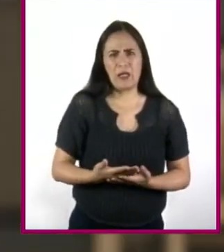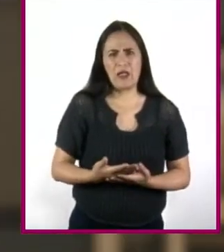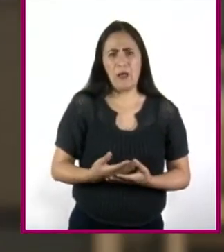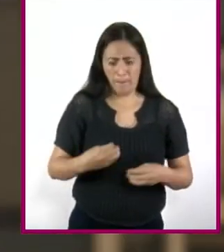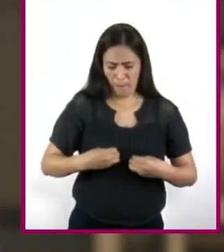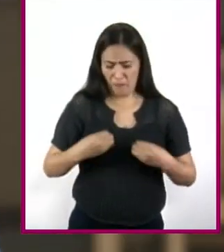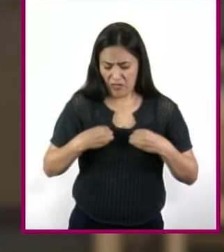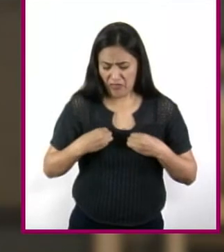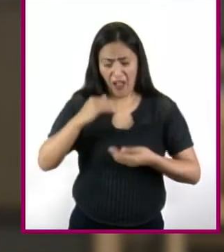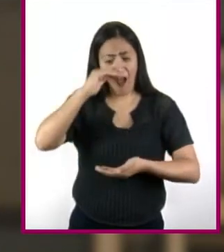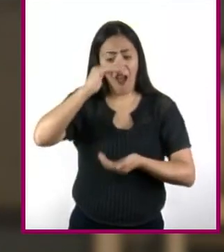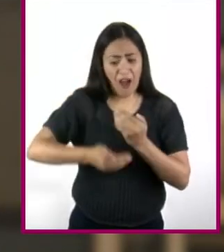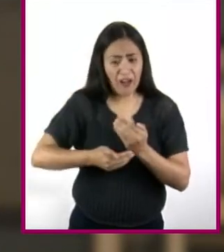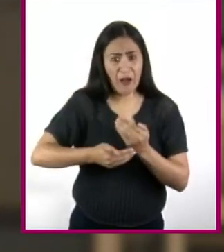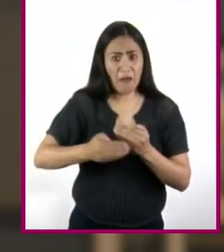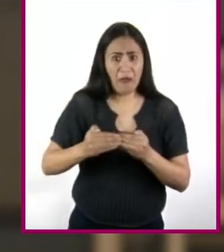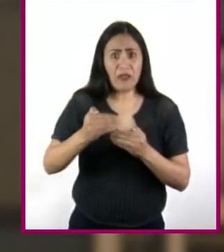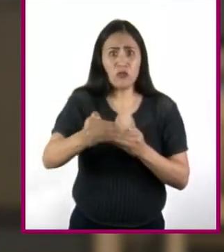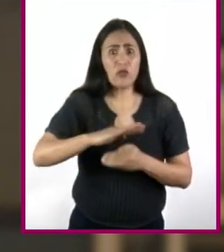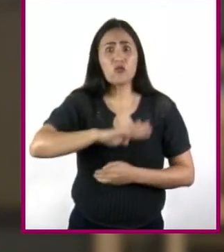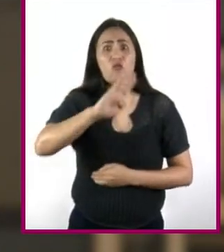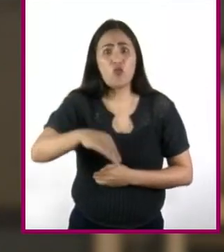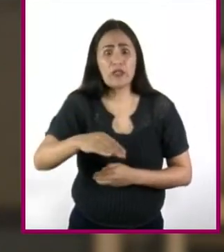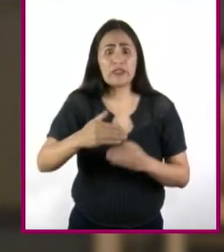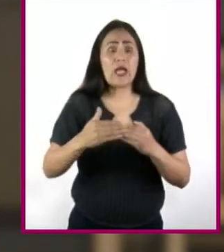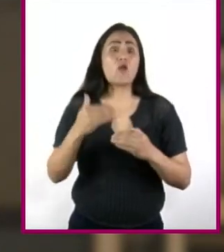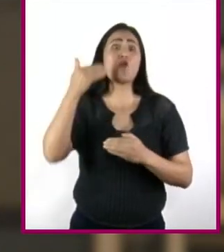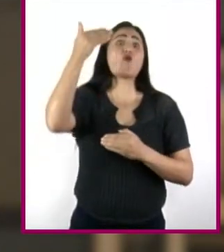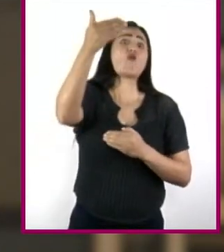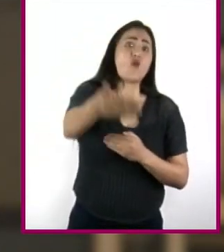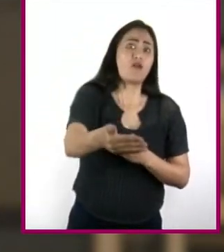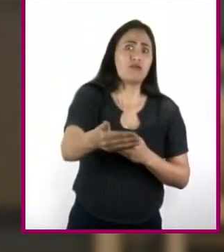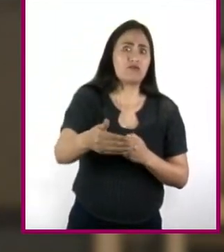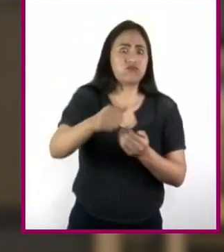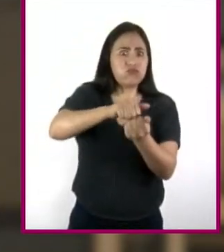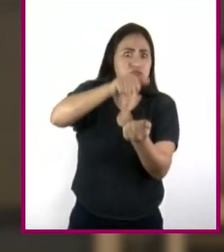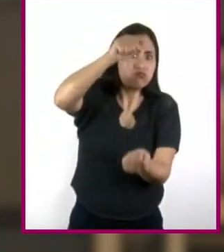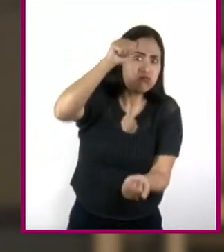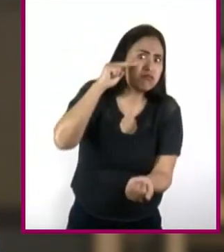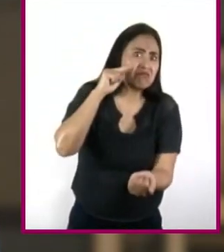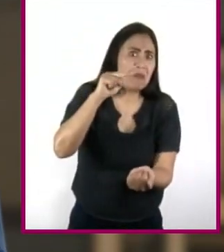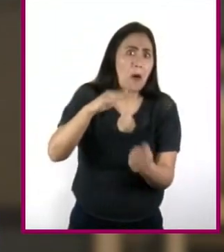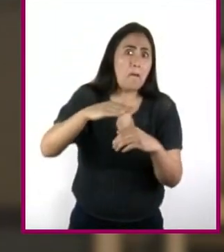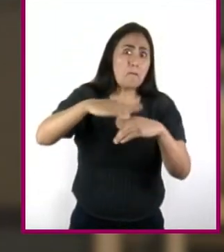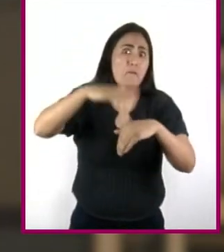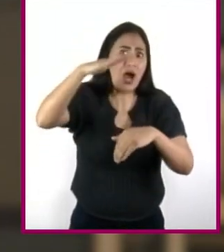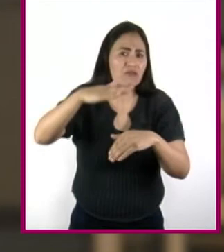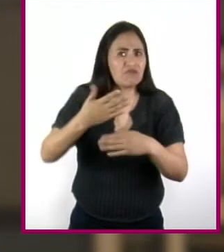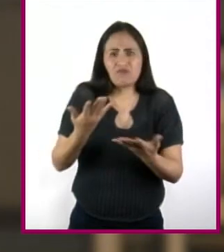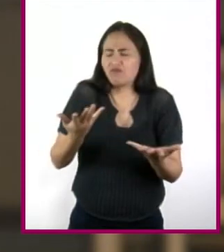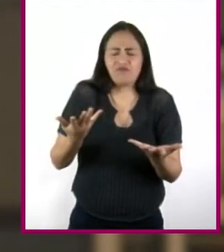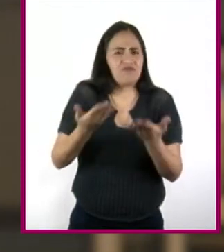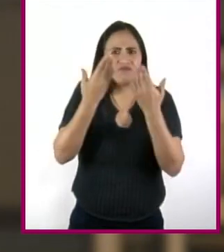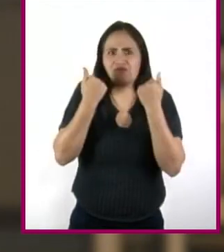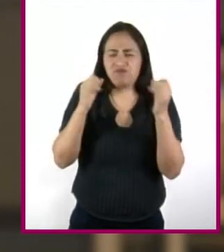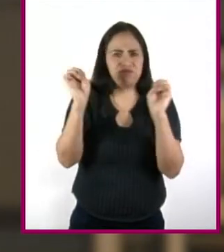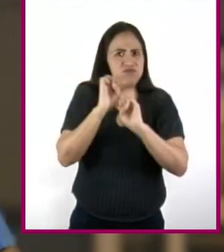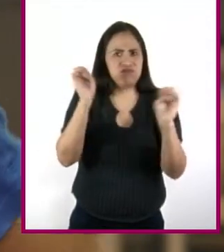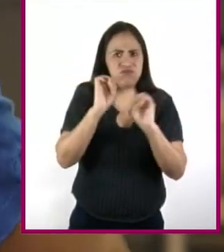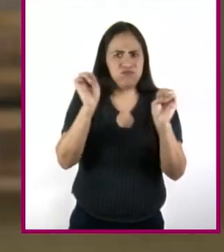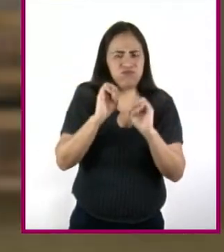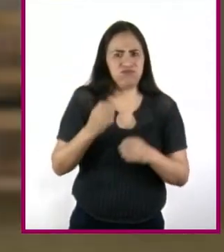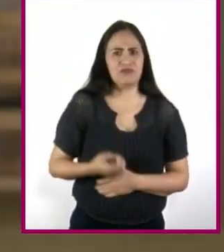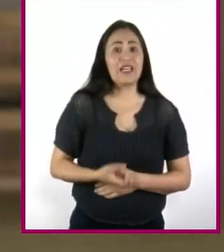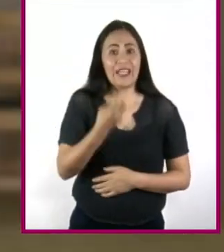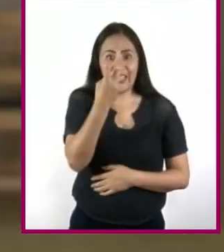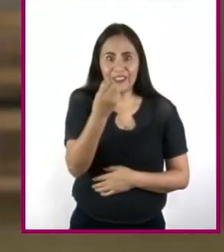después? Esa es una pregunta interesantísima, joven. Y creo que se me ocurre algo que podría